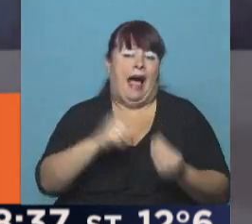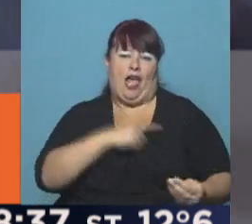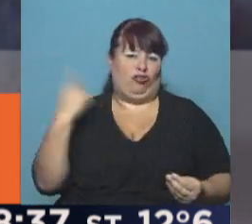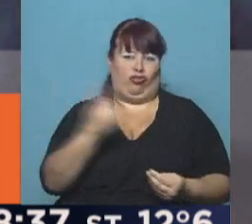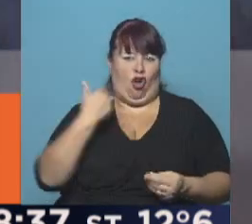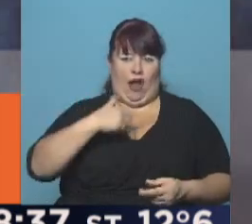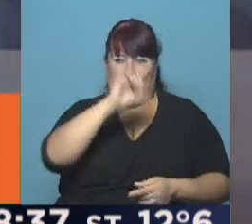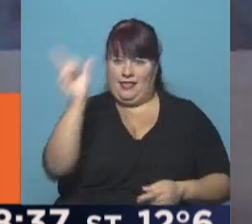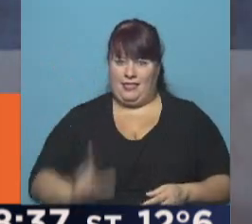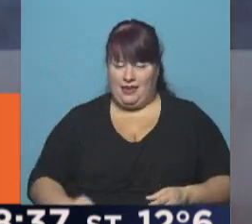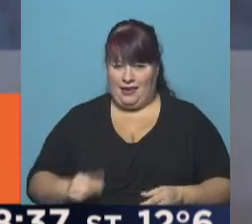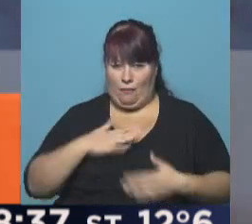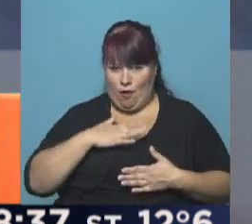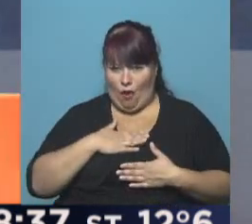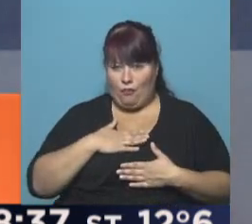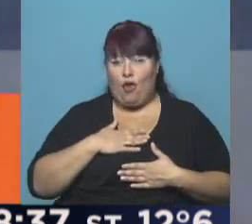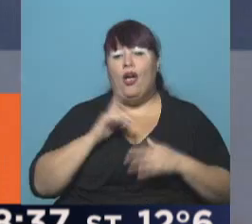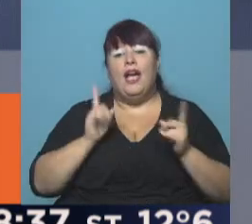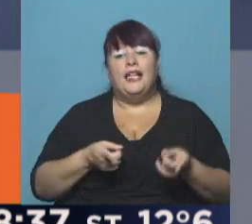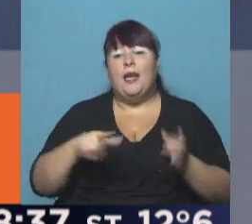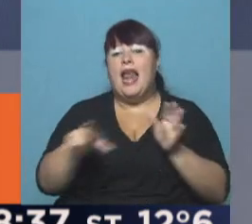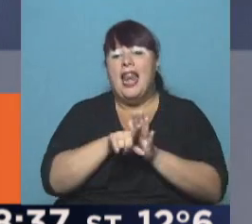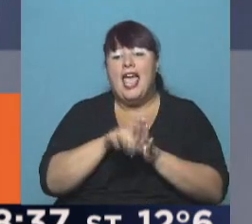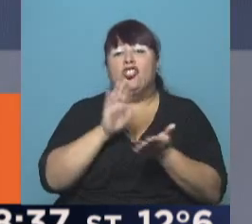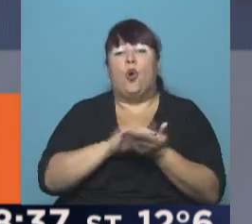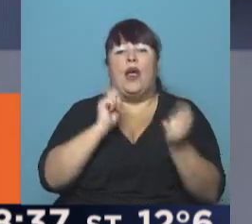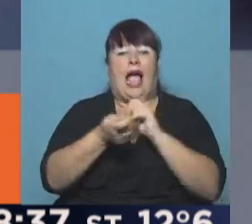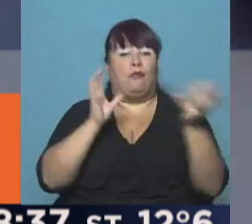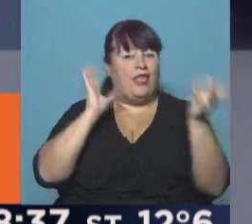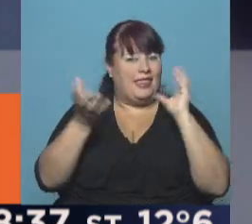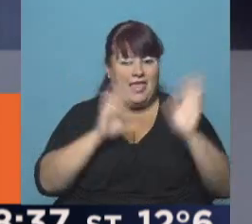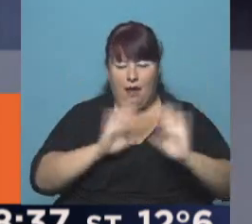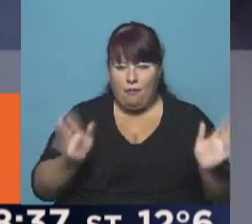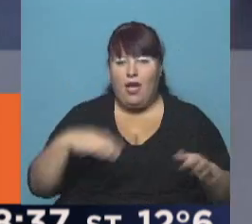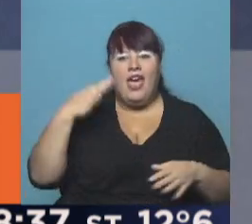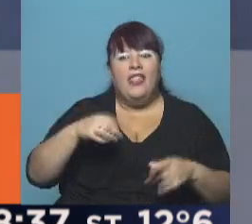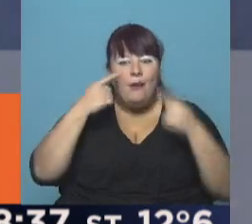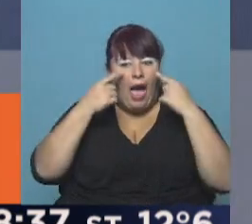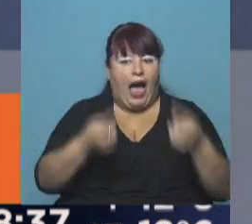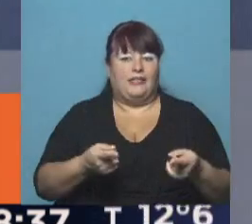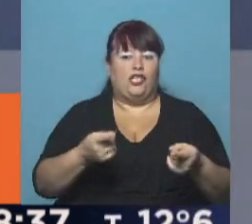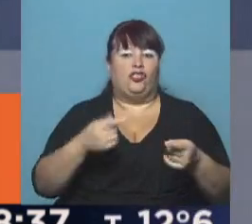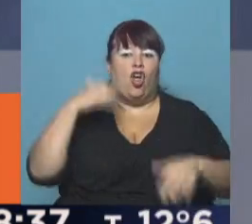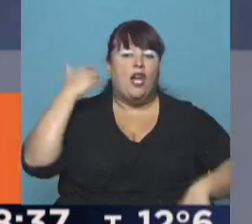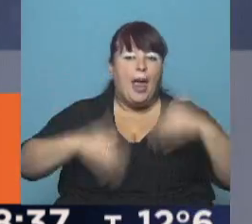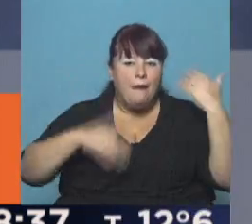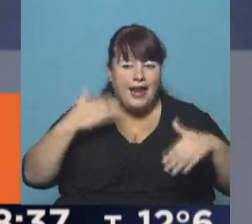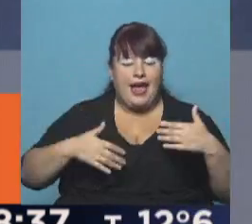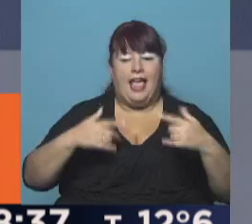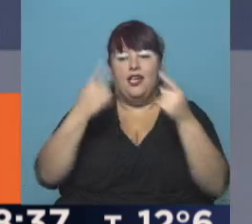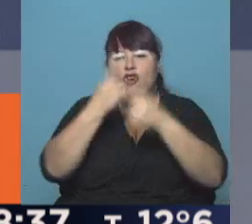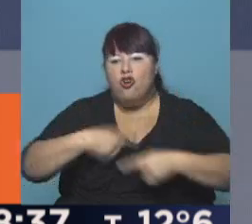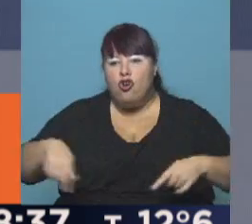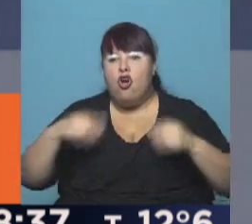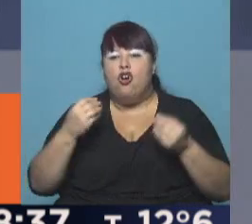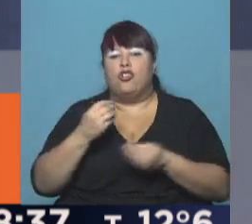todos los argentinos y por otro lado tenemos que legislar sobre el cambio climático tenemos que estar atentos a las emergencias a las cosas